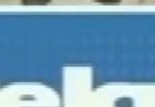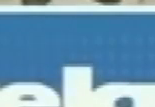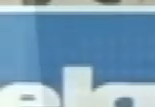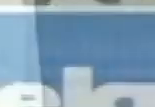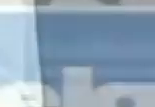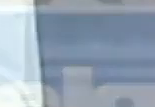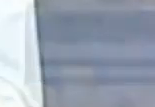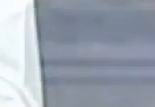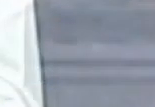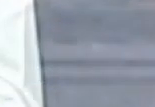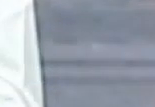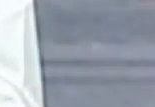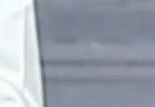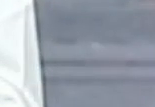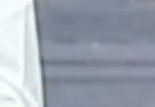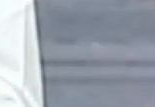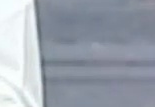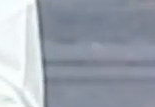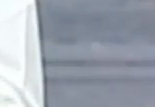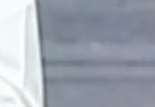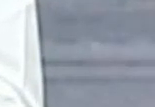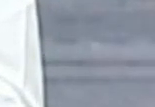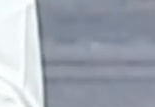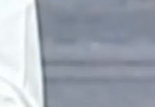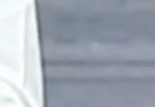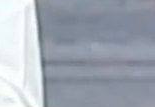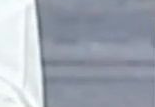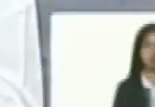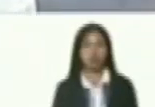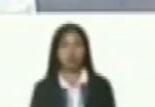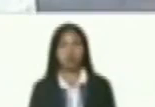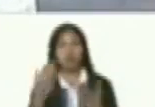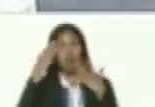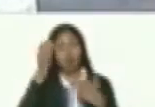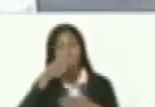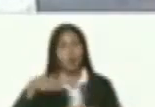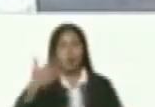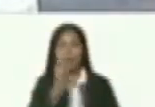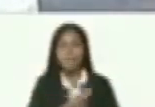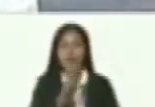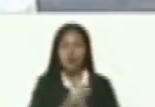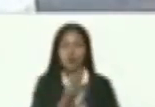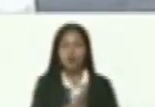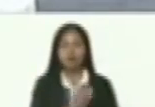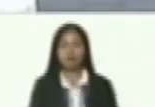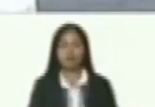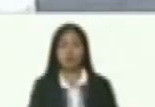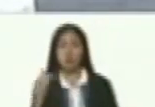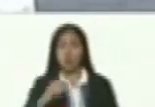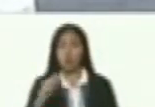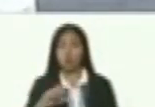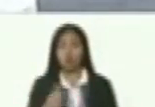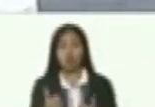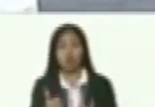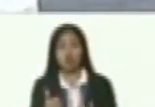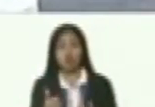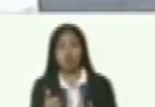comandante en jefe! Saludo al oriente del país, saludo al pueblo de Maturín. Ya a partir de hoy, desde